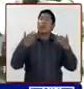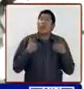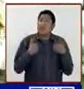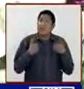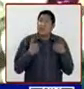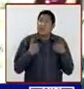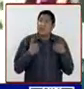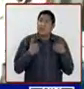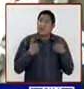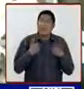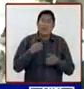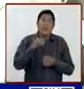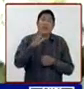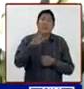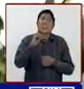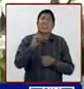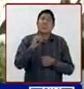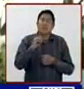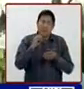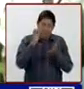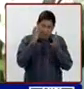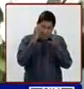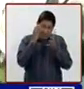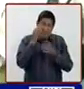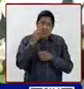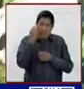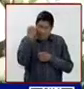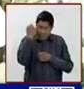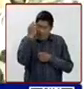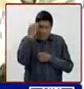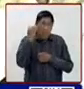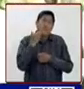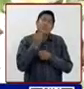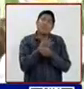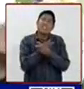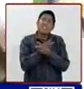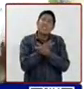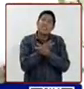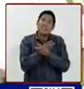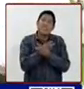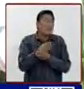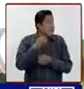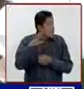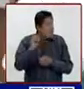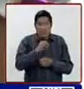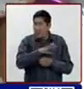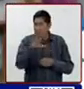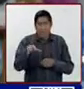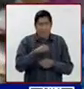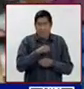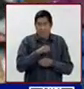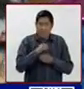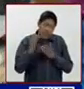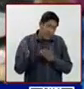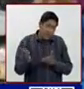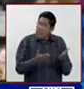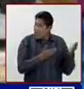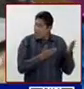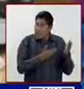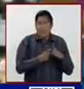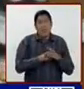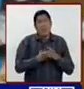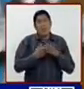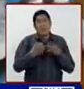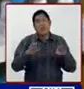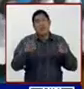usted? 50 ñatitas. 50, ¿y las 50 las va a llevar? Sí, las 50. Al local, para que